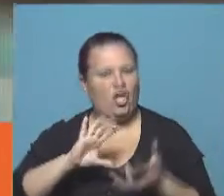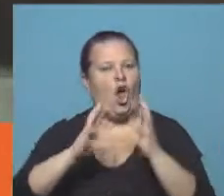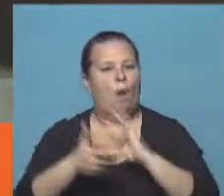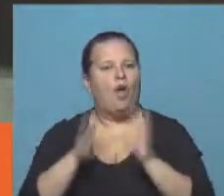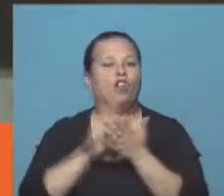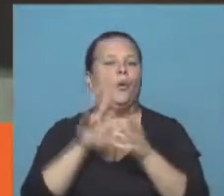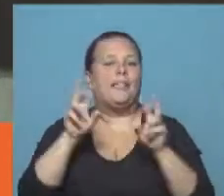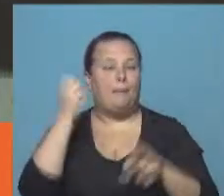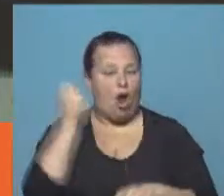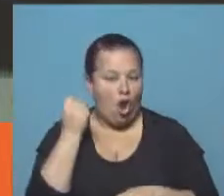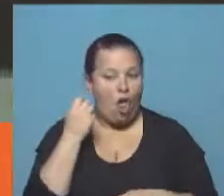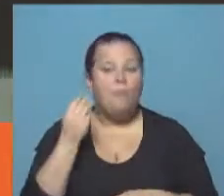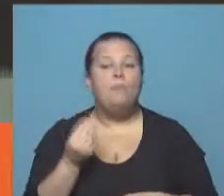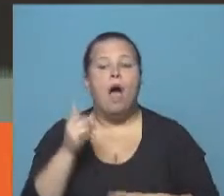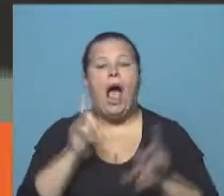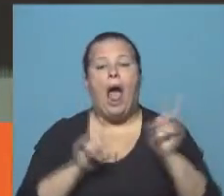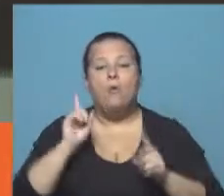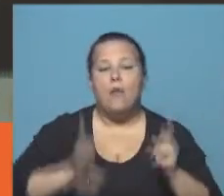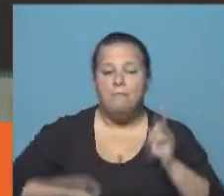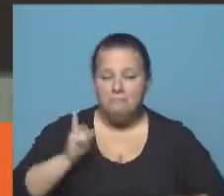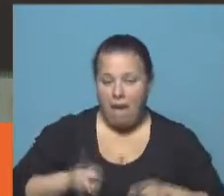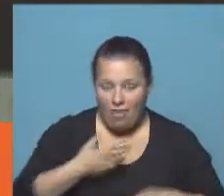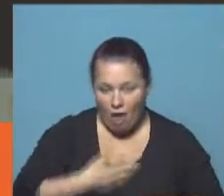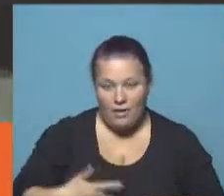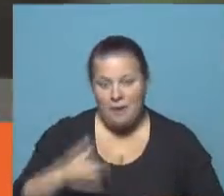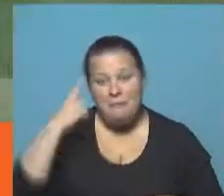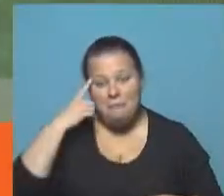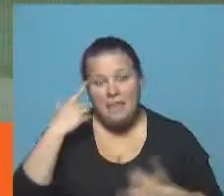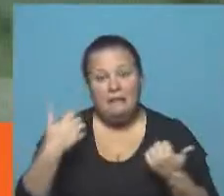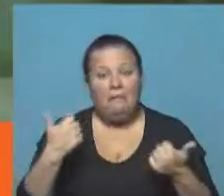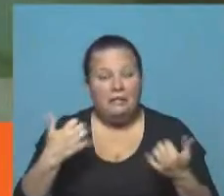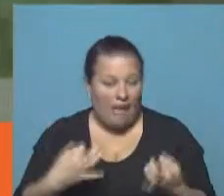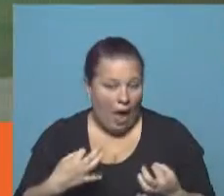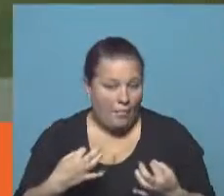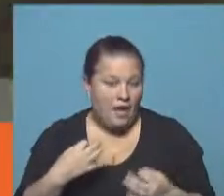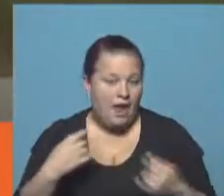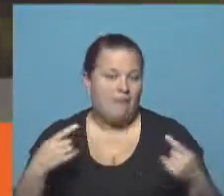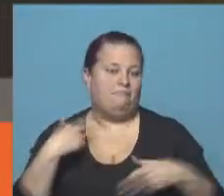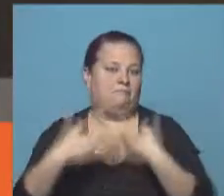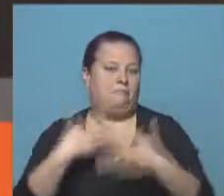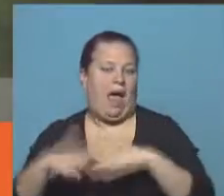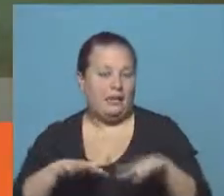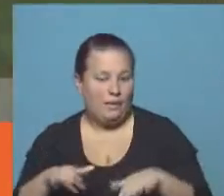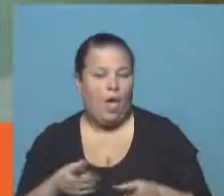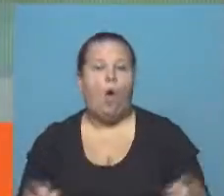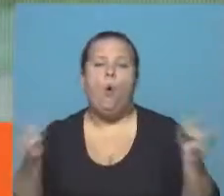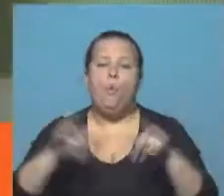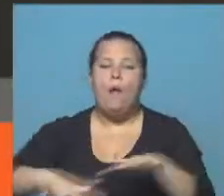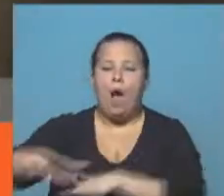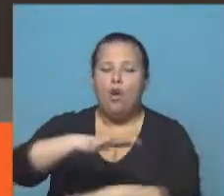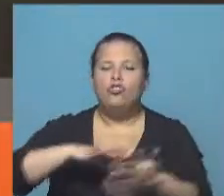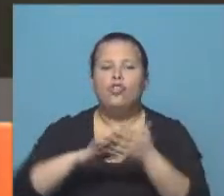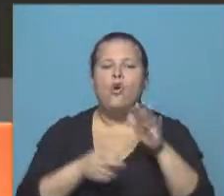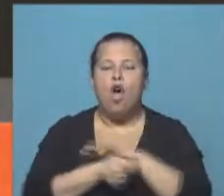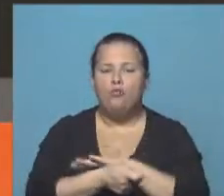de vista económico a partir del momento en que ciertas decisiones que se tomaron supusieron efectivamente una contracción de la actividad. Por ejemplo, reordenar todo el esquema